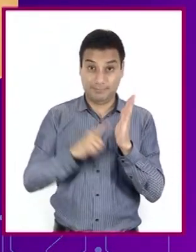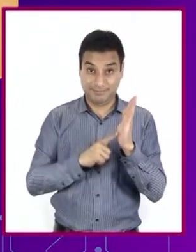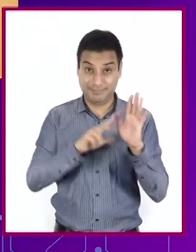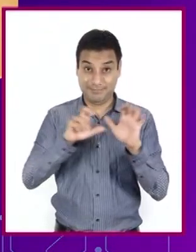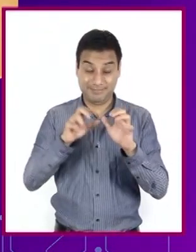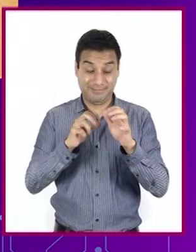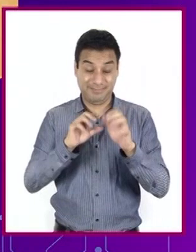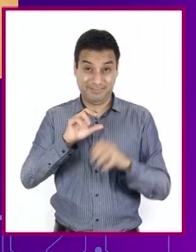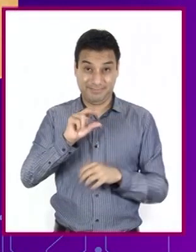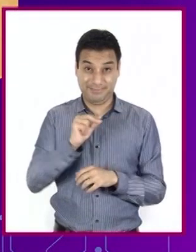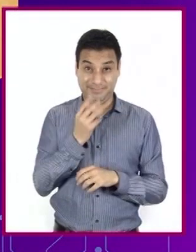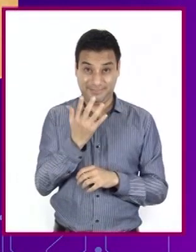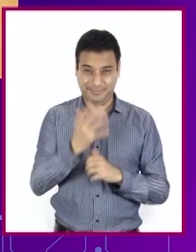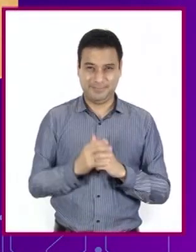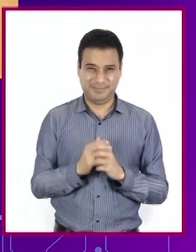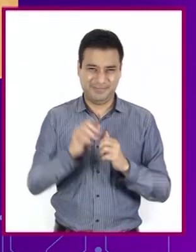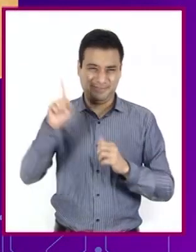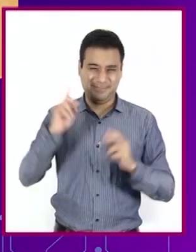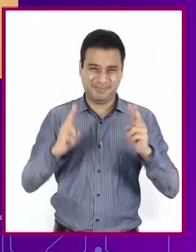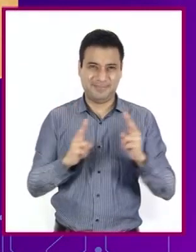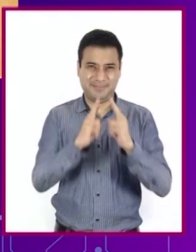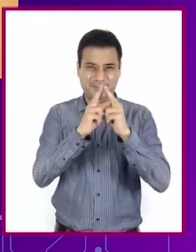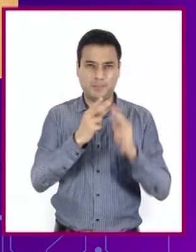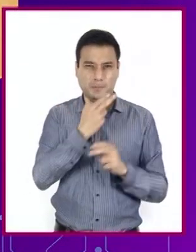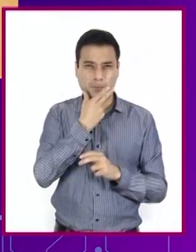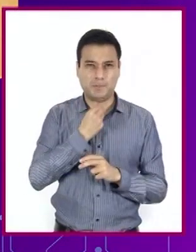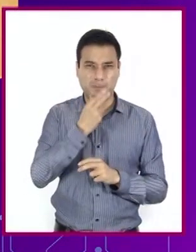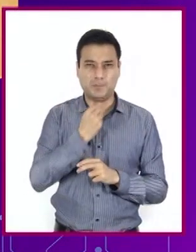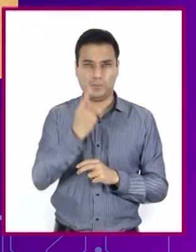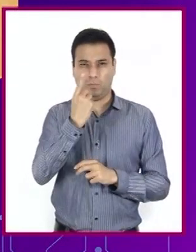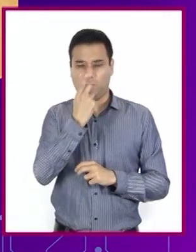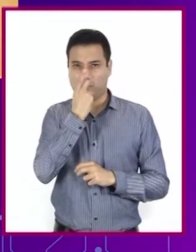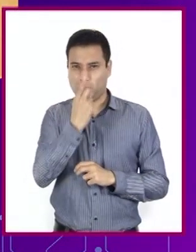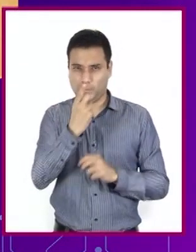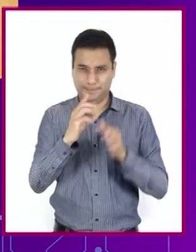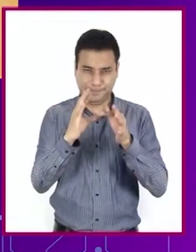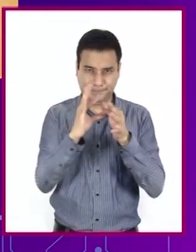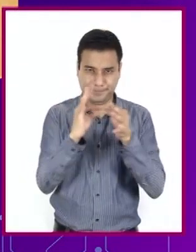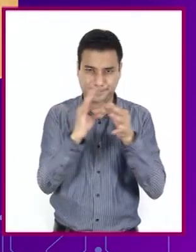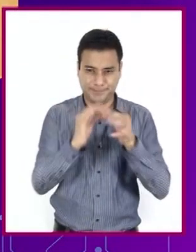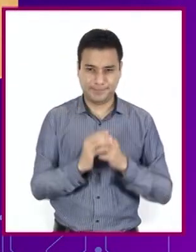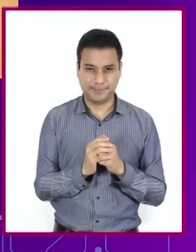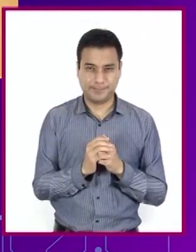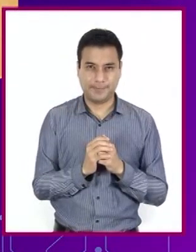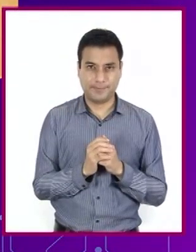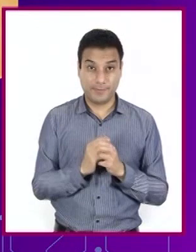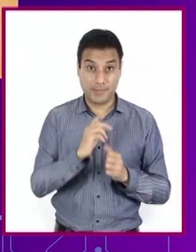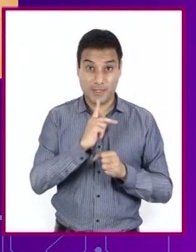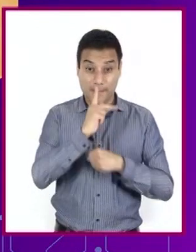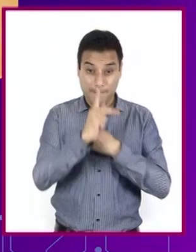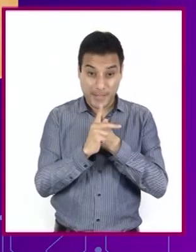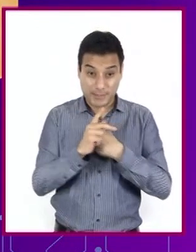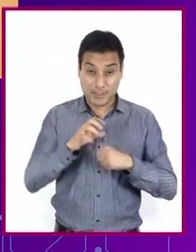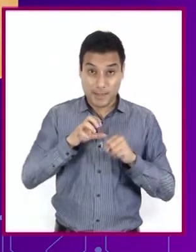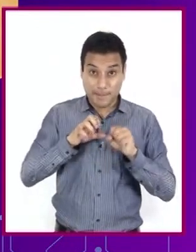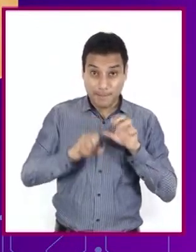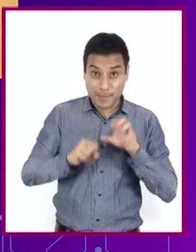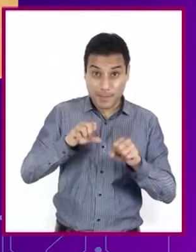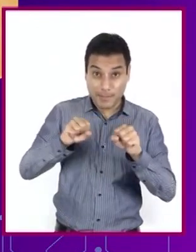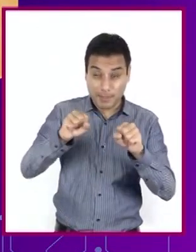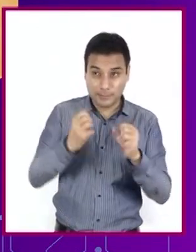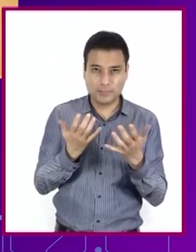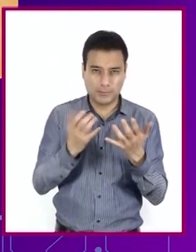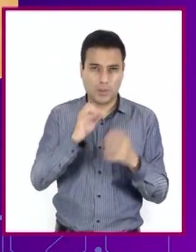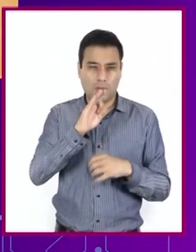en París, Jules Ferry dijo ante la Cámara de Representantes: «La colonización es la fuerza expansiva